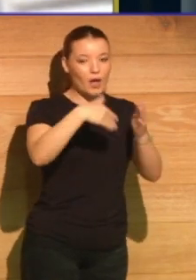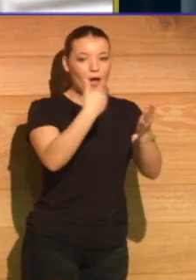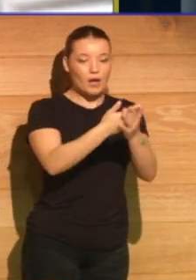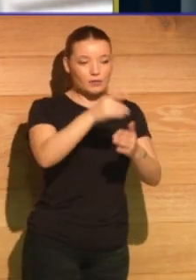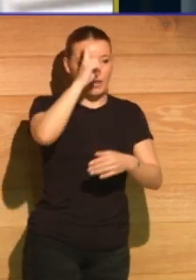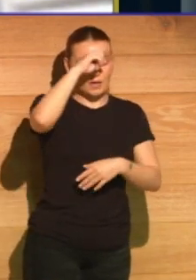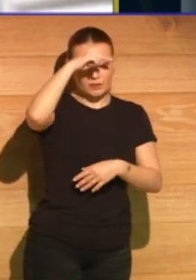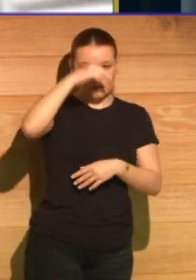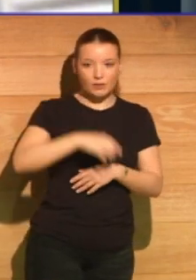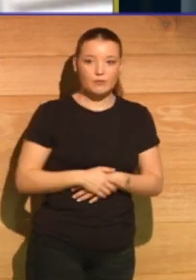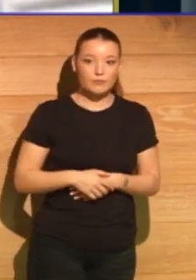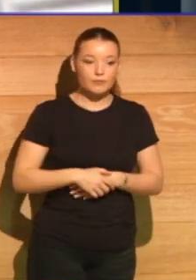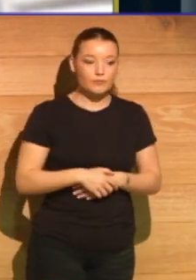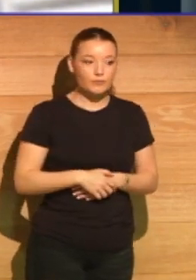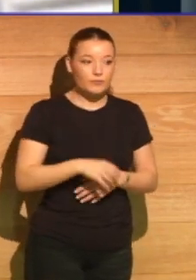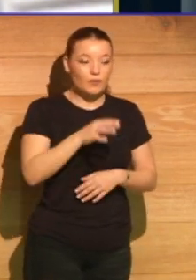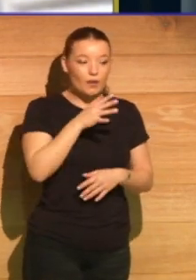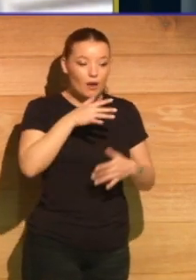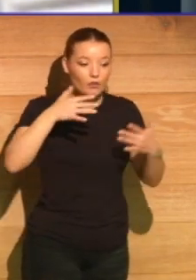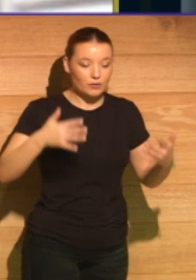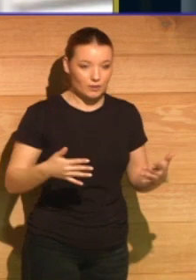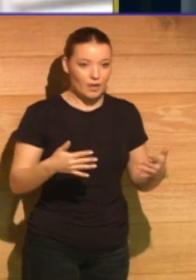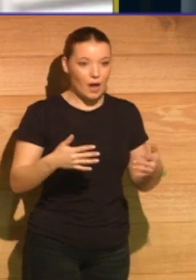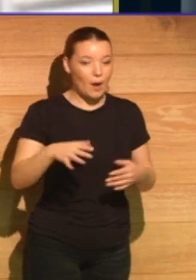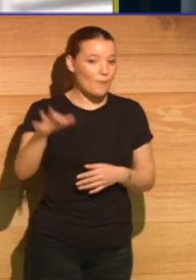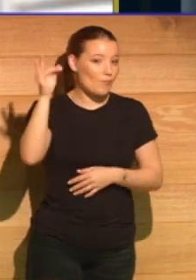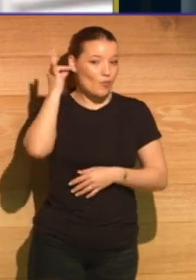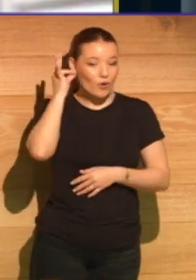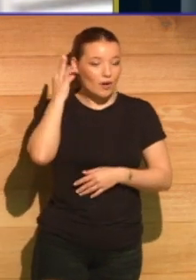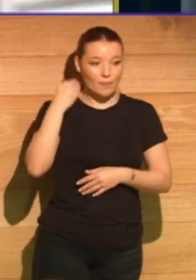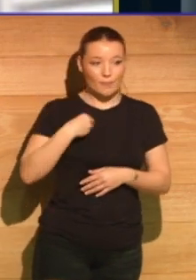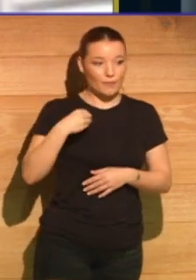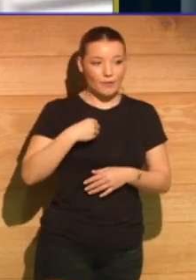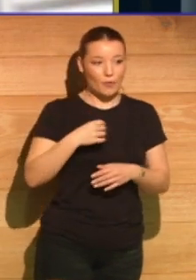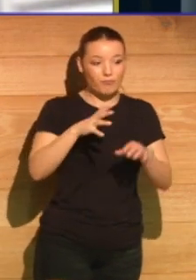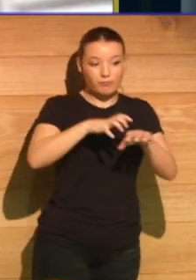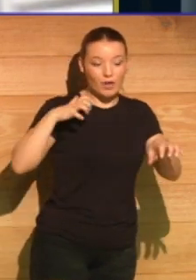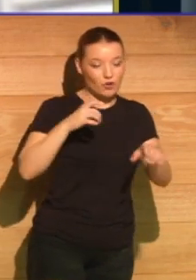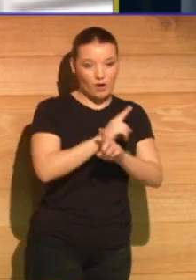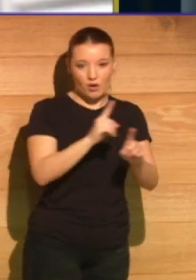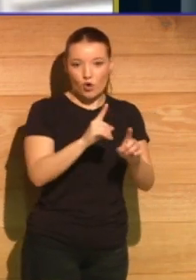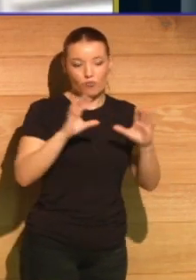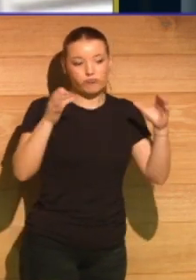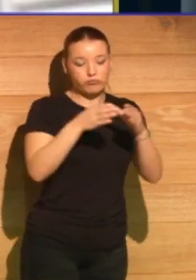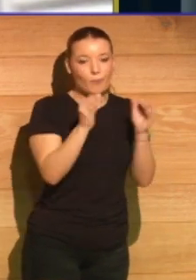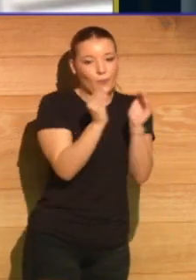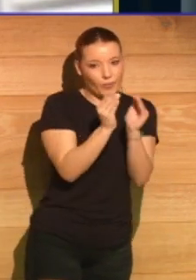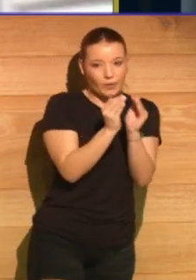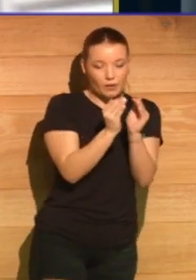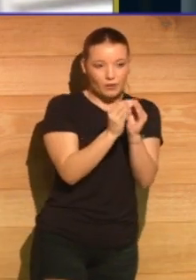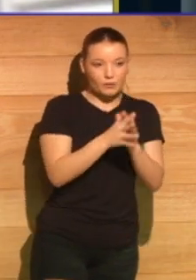siendo minoría en la carrera de física. Quizás por ello vamos a arrancar